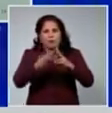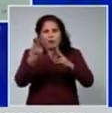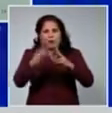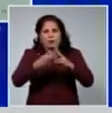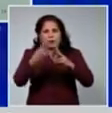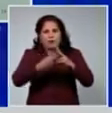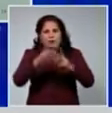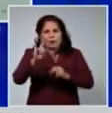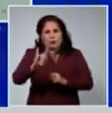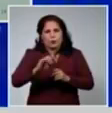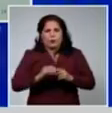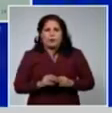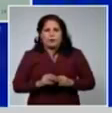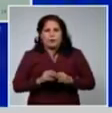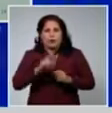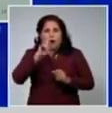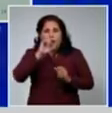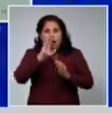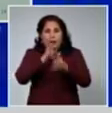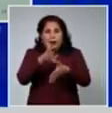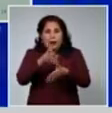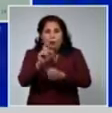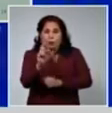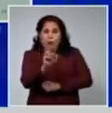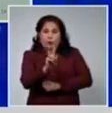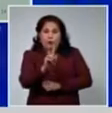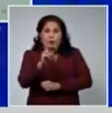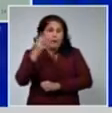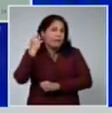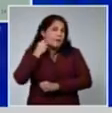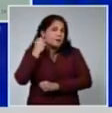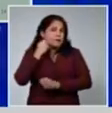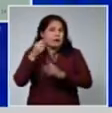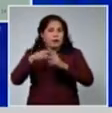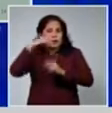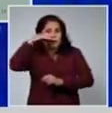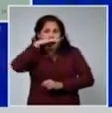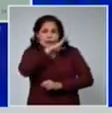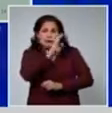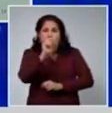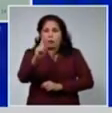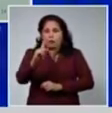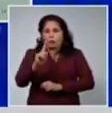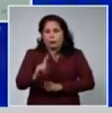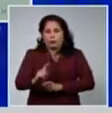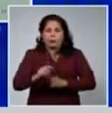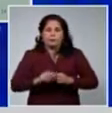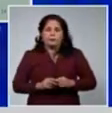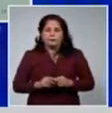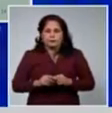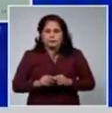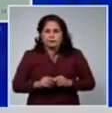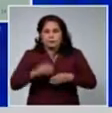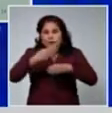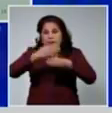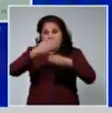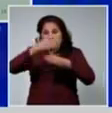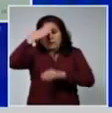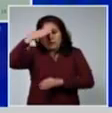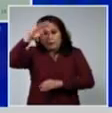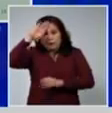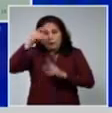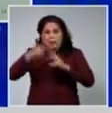en mí todos me mandó un encargo santiago de cuba guantánamo